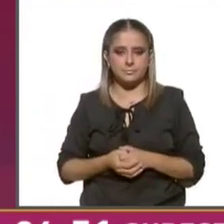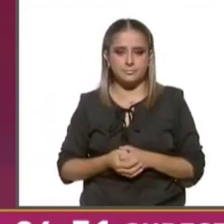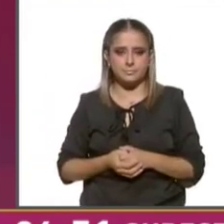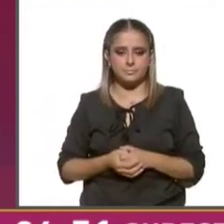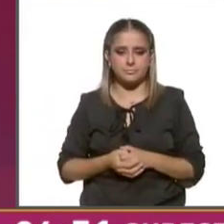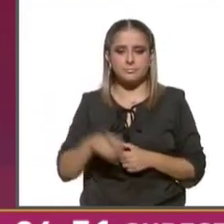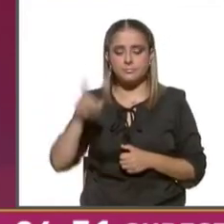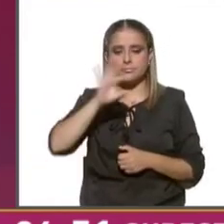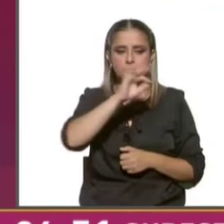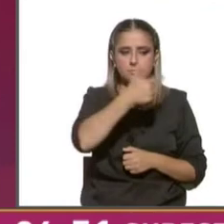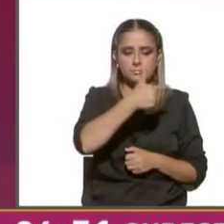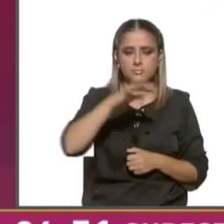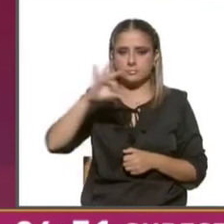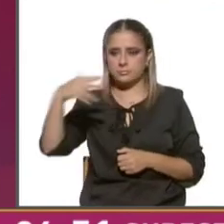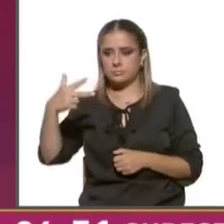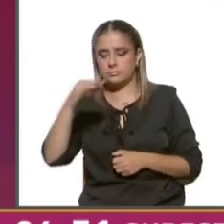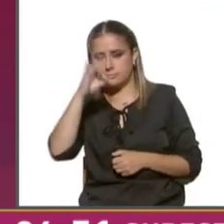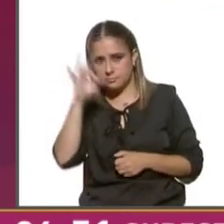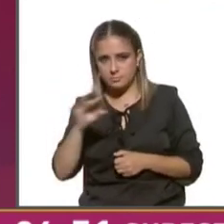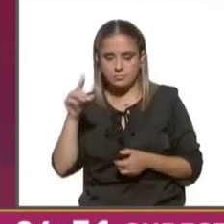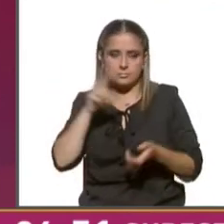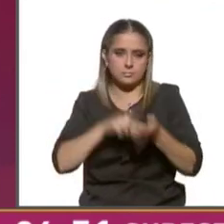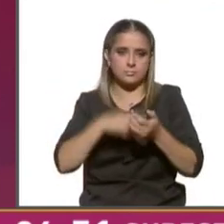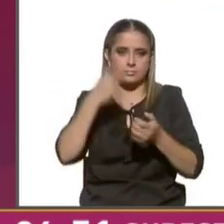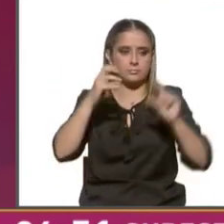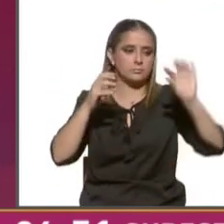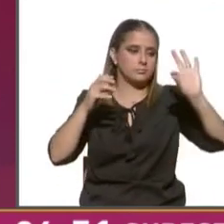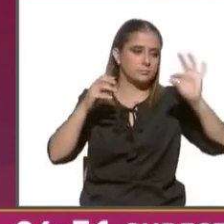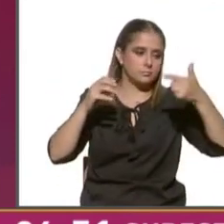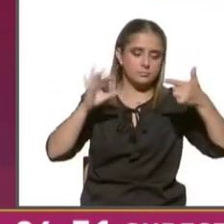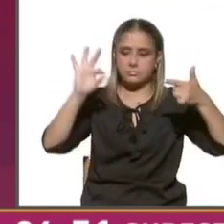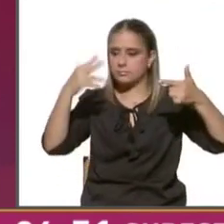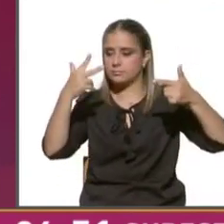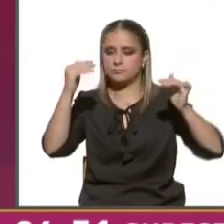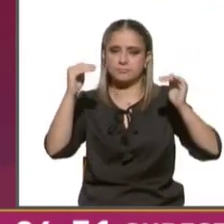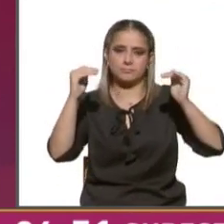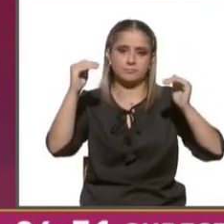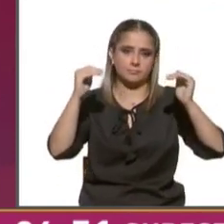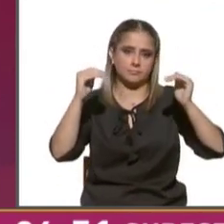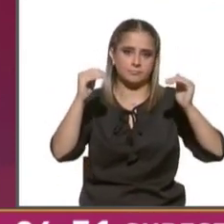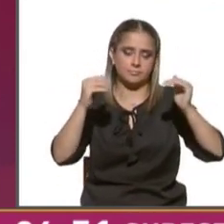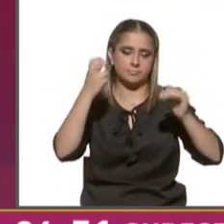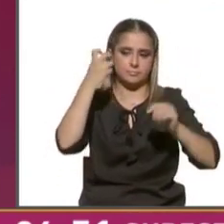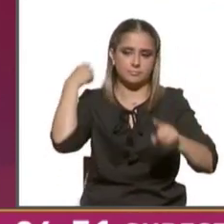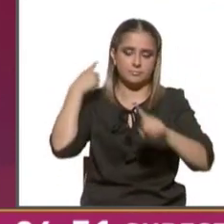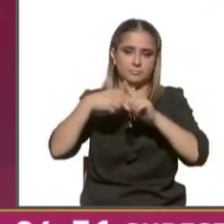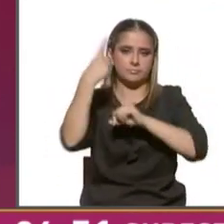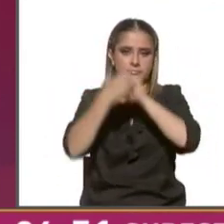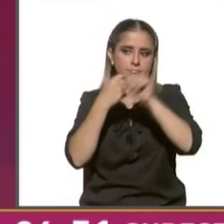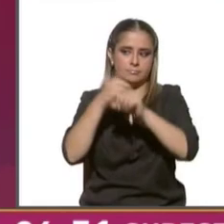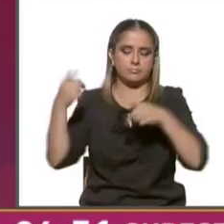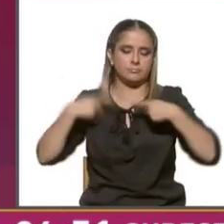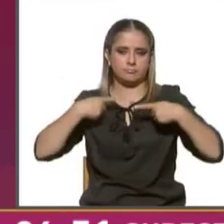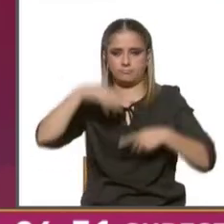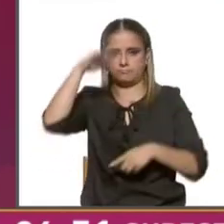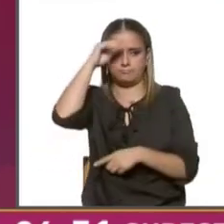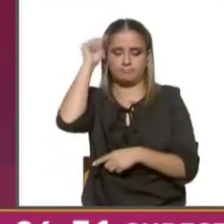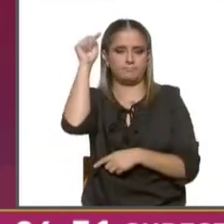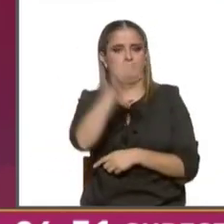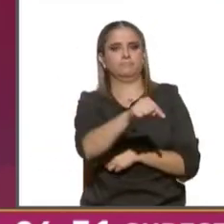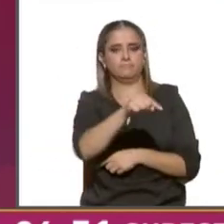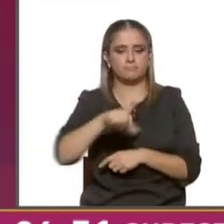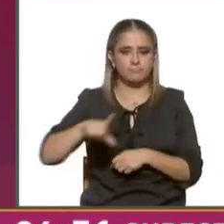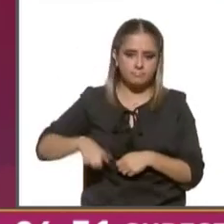parece interesante. No ha cambiado mucho la opinión pública en este periodo de tiempo, entre octubre del 21